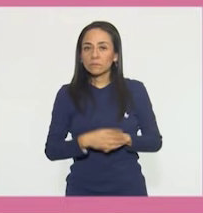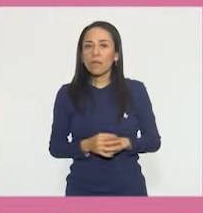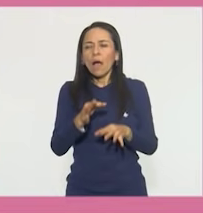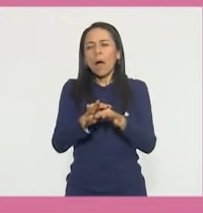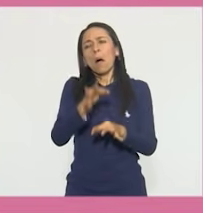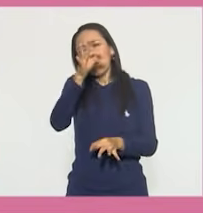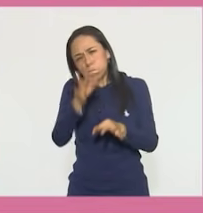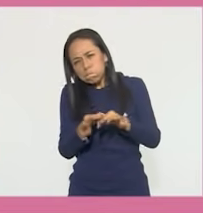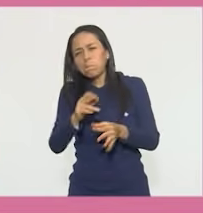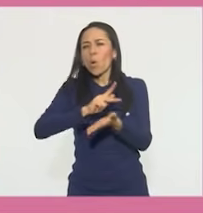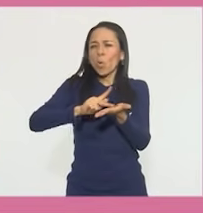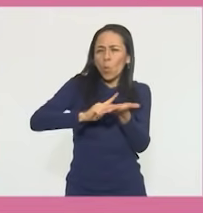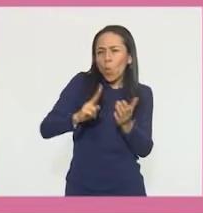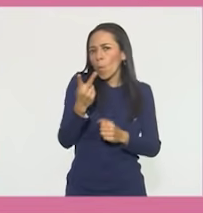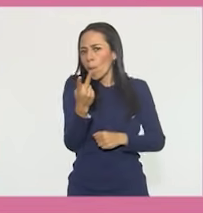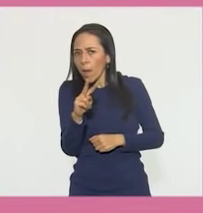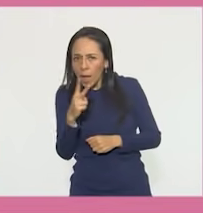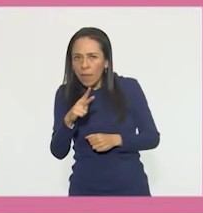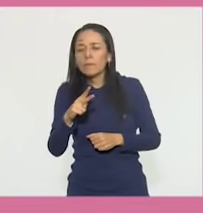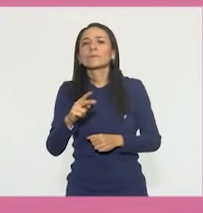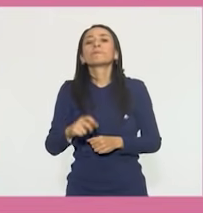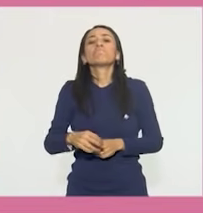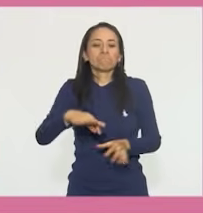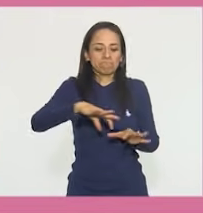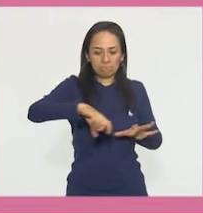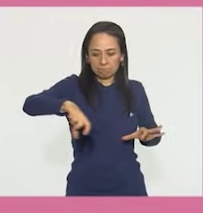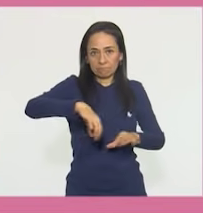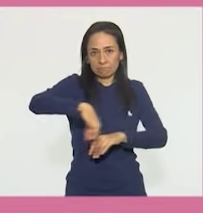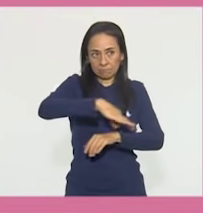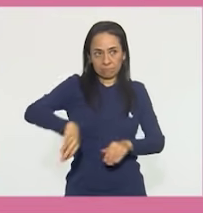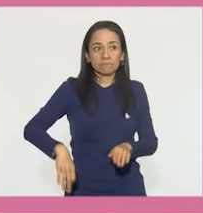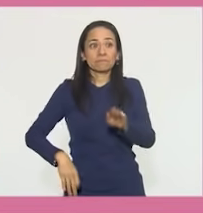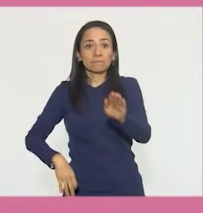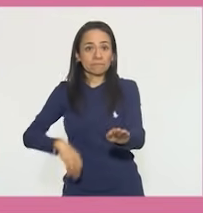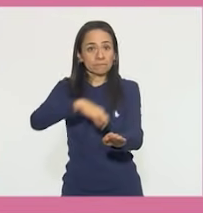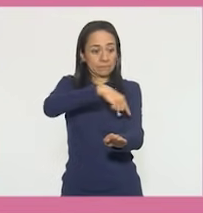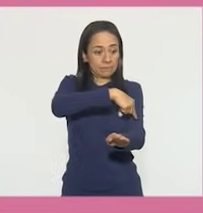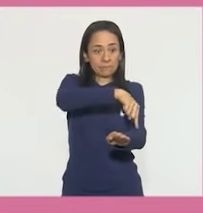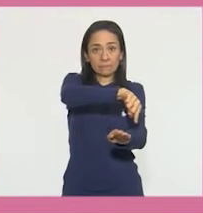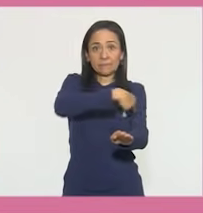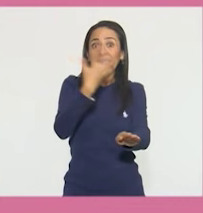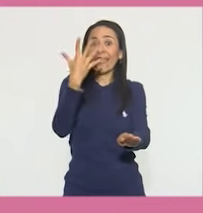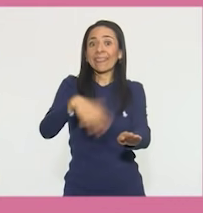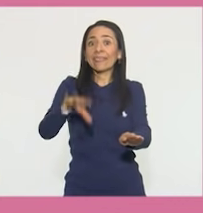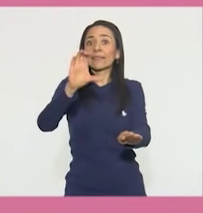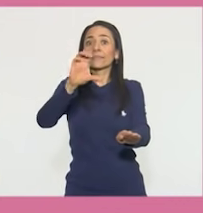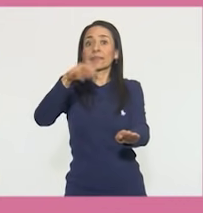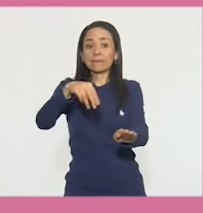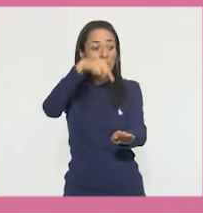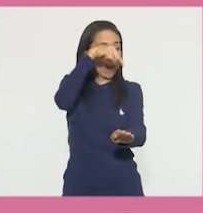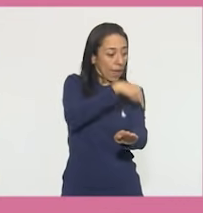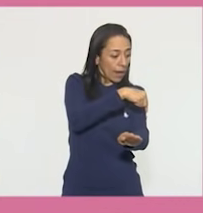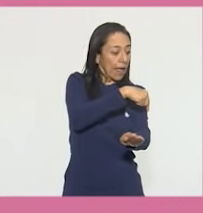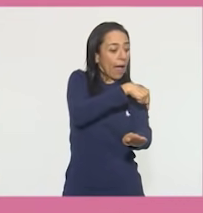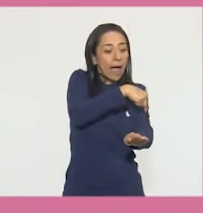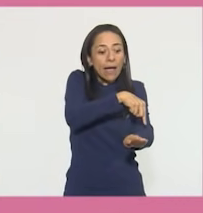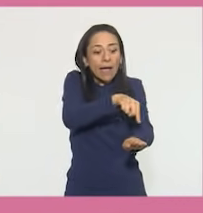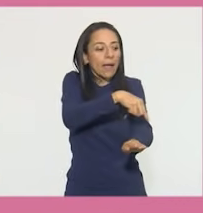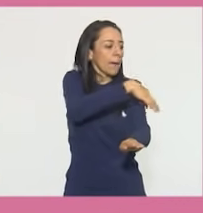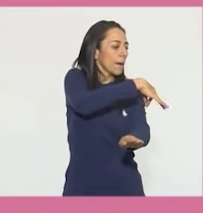plumón o la pluma y con ayuda de la regla 10 centímetros de largo, partiendo de abajo hacia